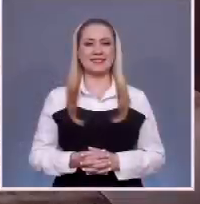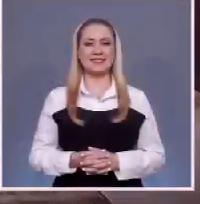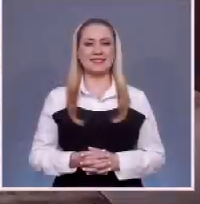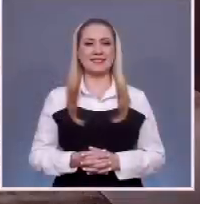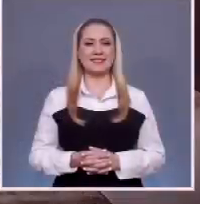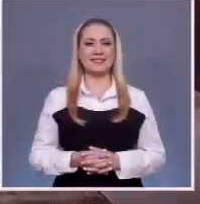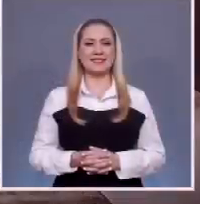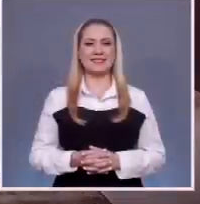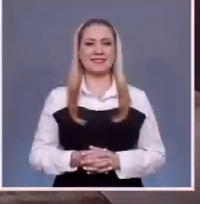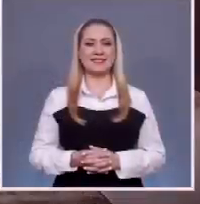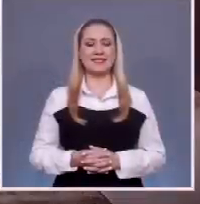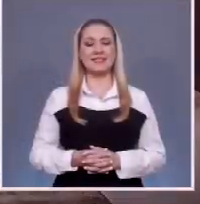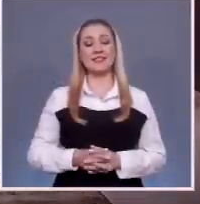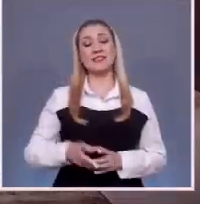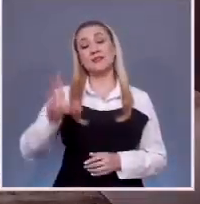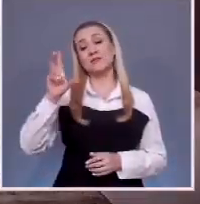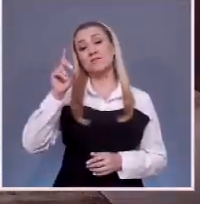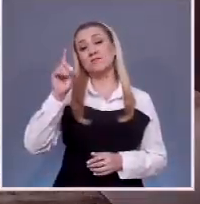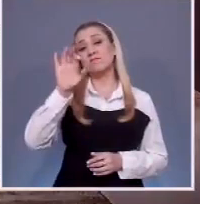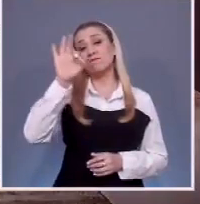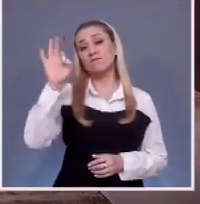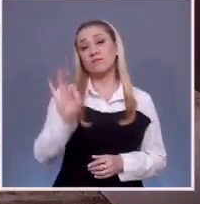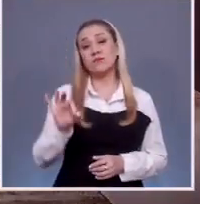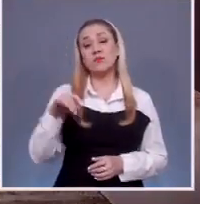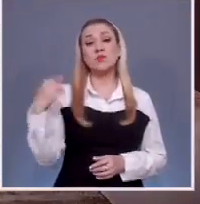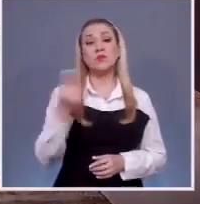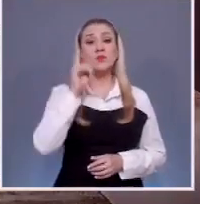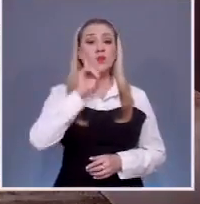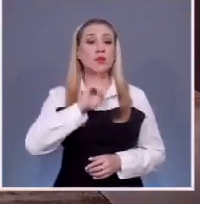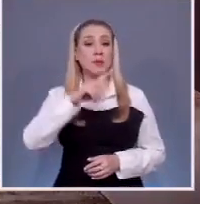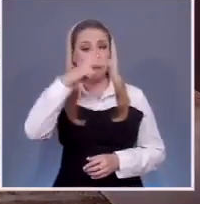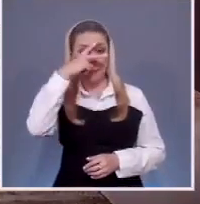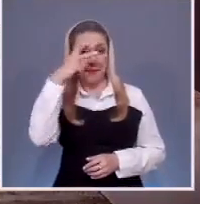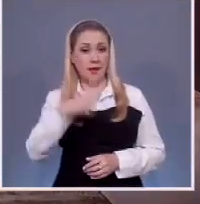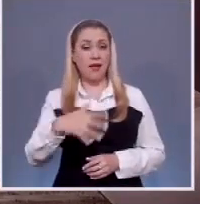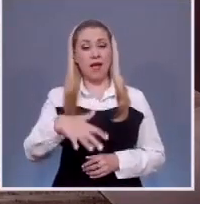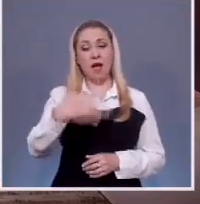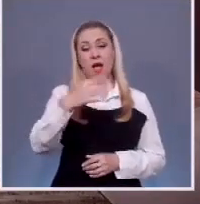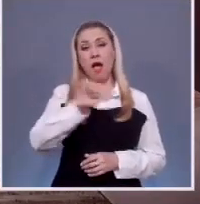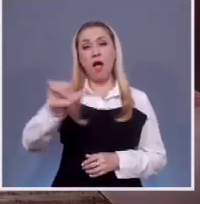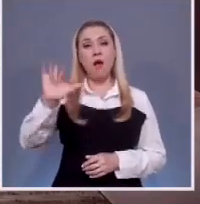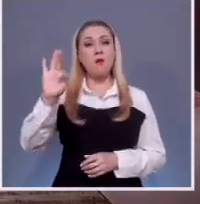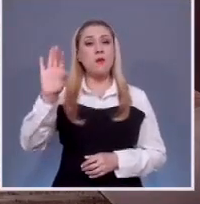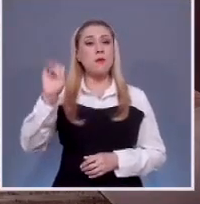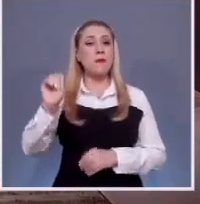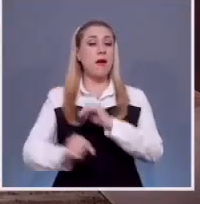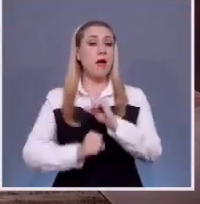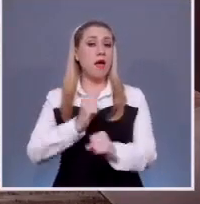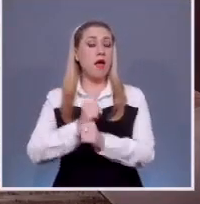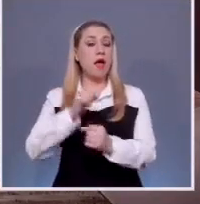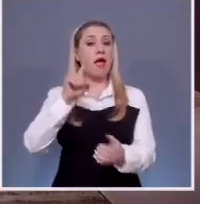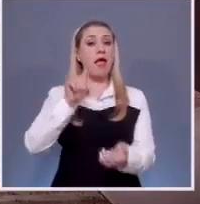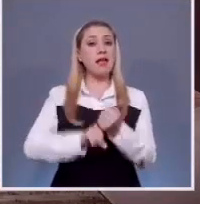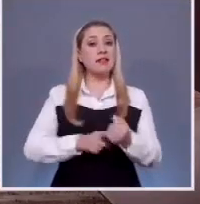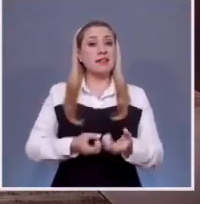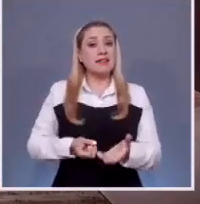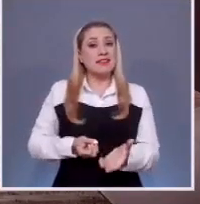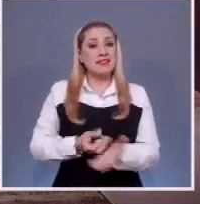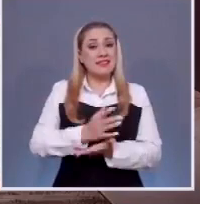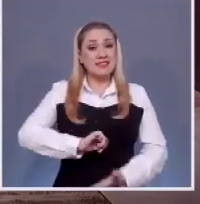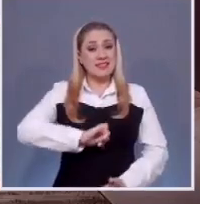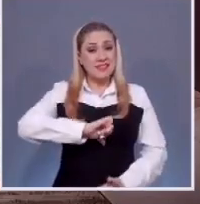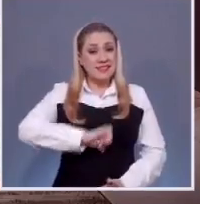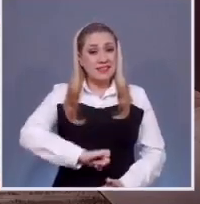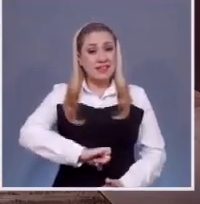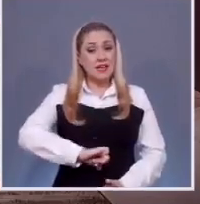Más de 30% de las mexicanas de 15 a 49 años que tuvieron una cesárea entre 2016 y